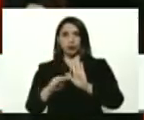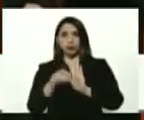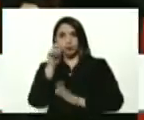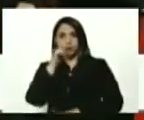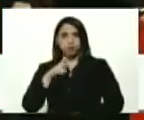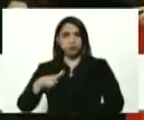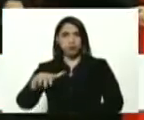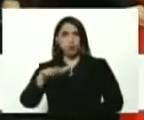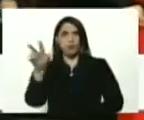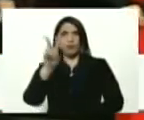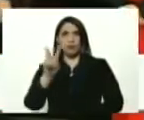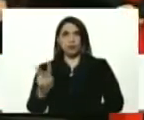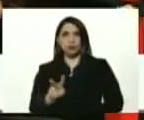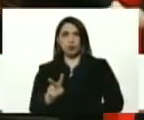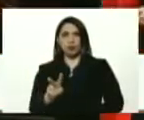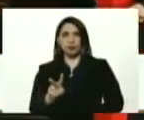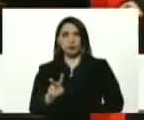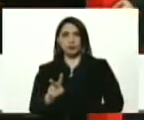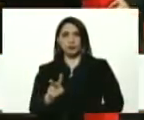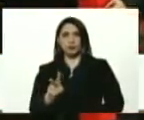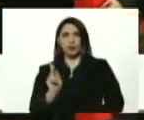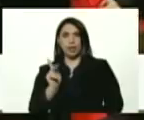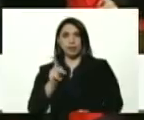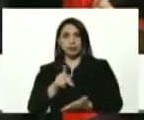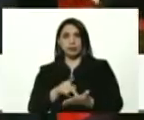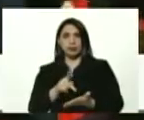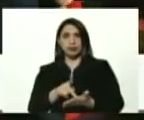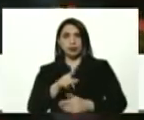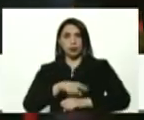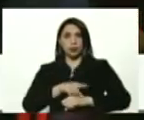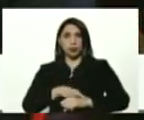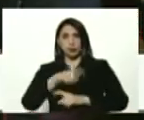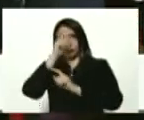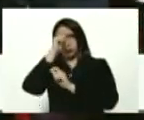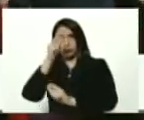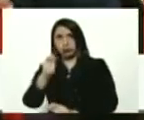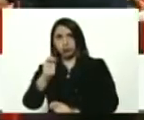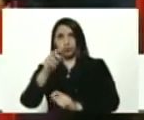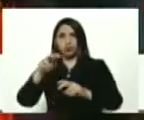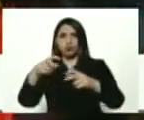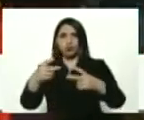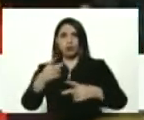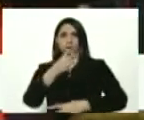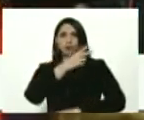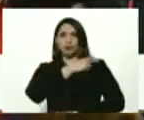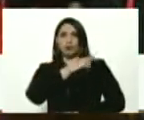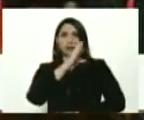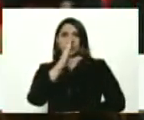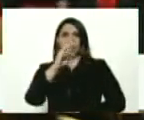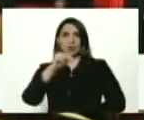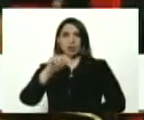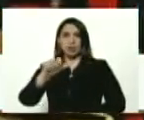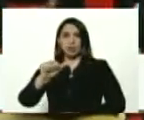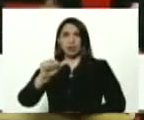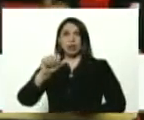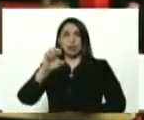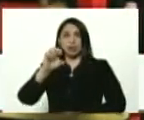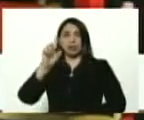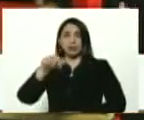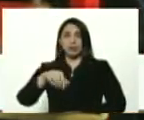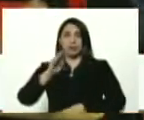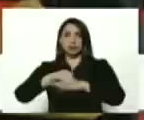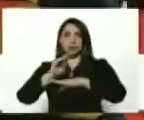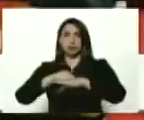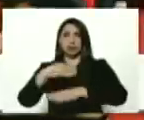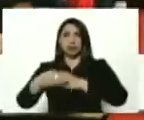venezolano, asiste a esta hora para designar esta nueva Junta del Consejo Nacional Electoral y que además responde a lo que es la solicitud que hiciera precisamente